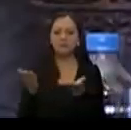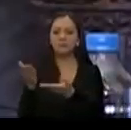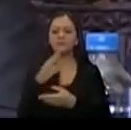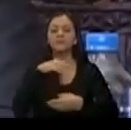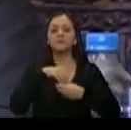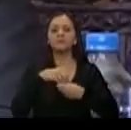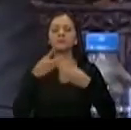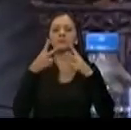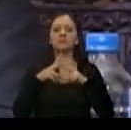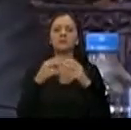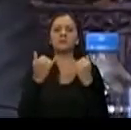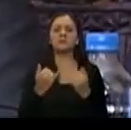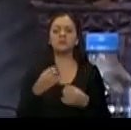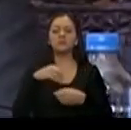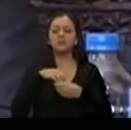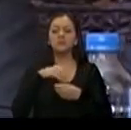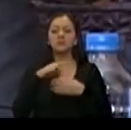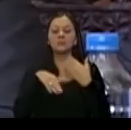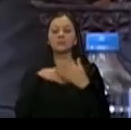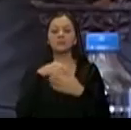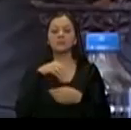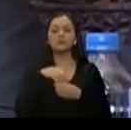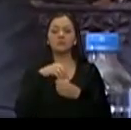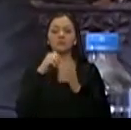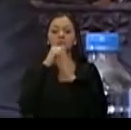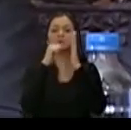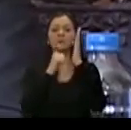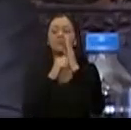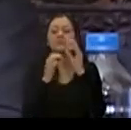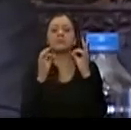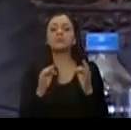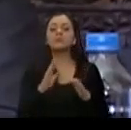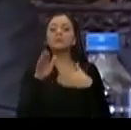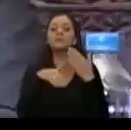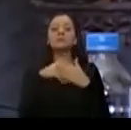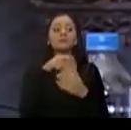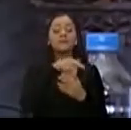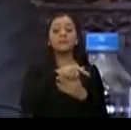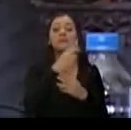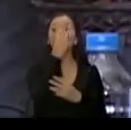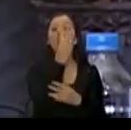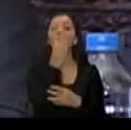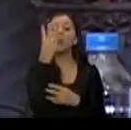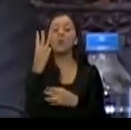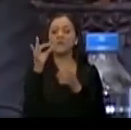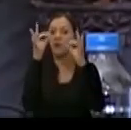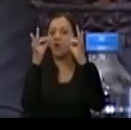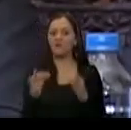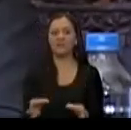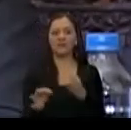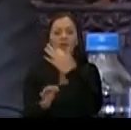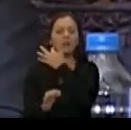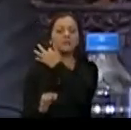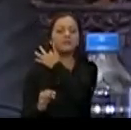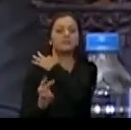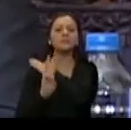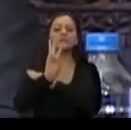subido el día de hoy, justamente, que ya tenemos la agenda, una página web que va a ser oficial, es